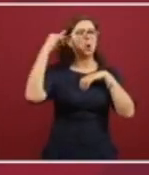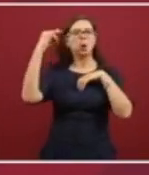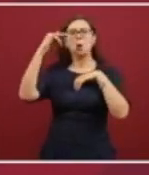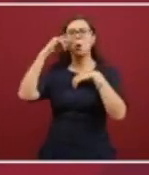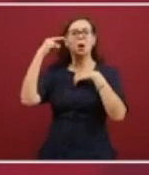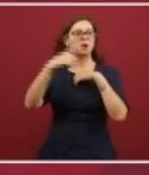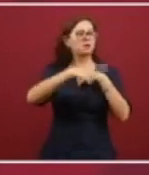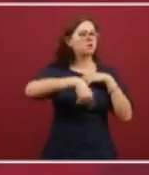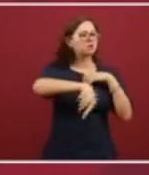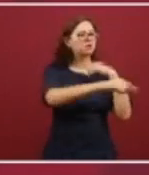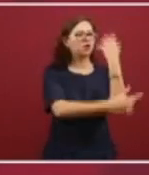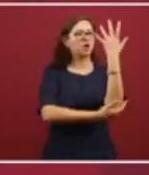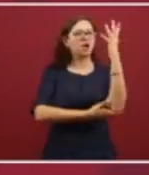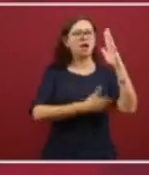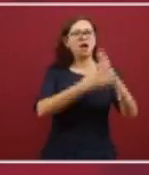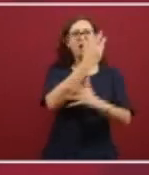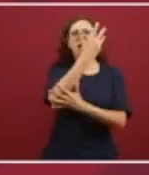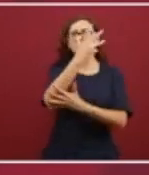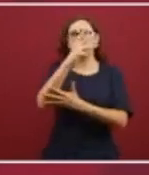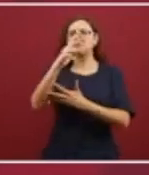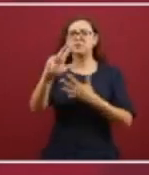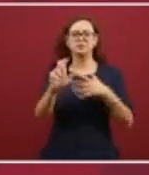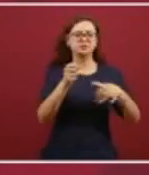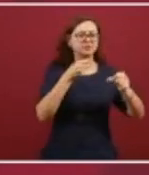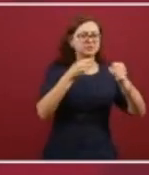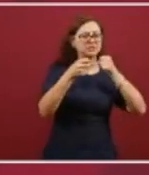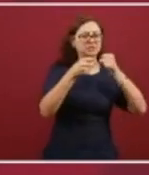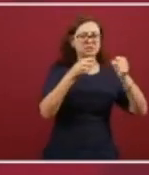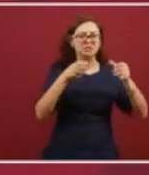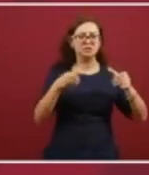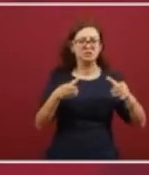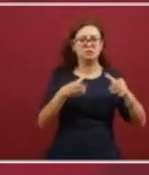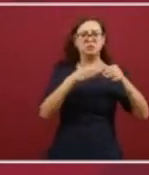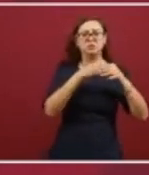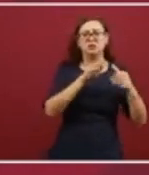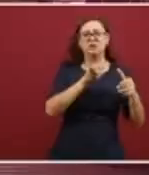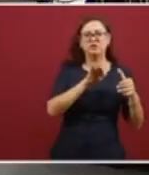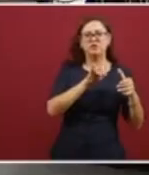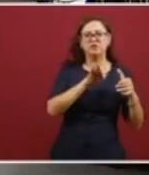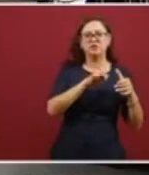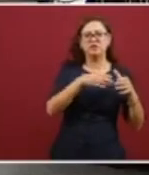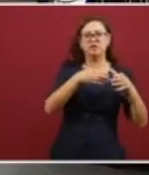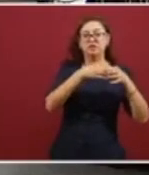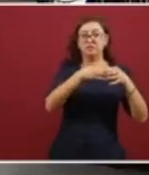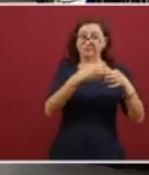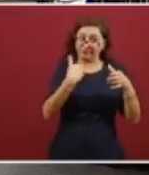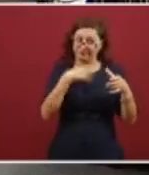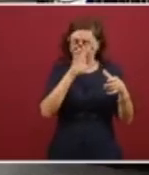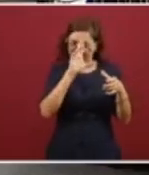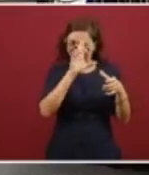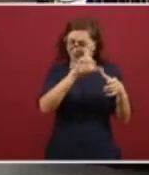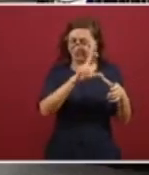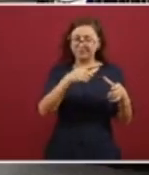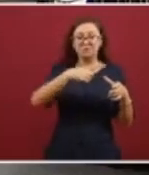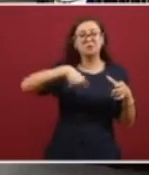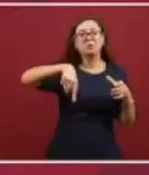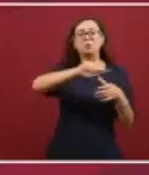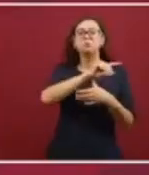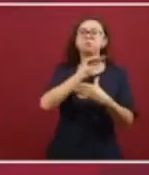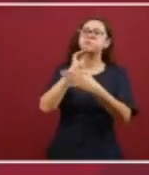ambientalistas, la prensa fifí, con todo respeto, no vieron